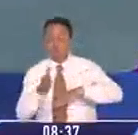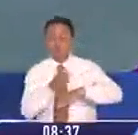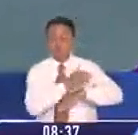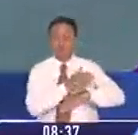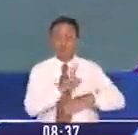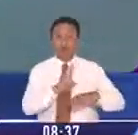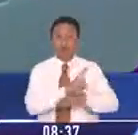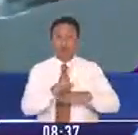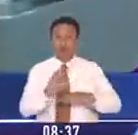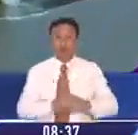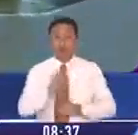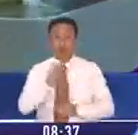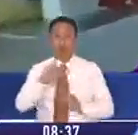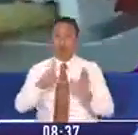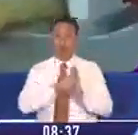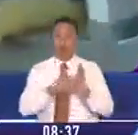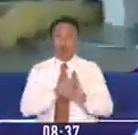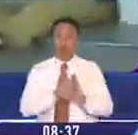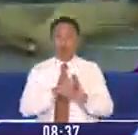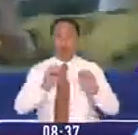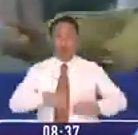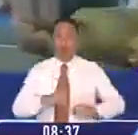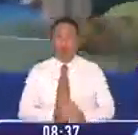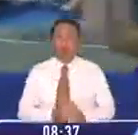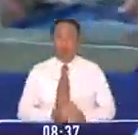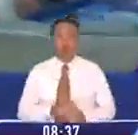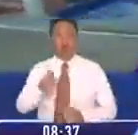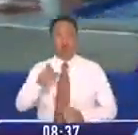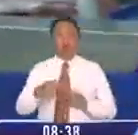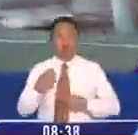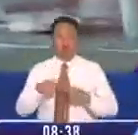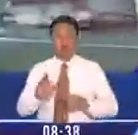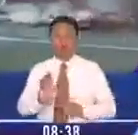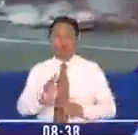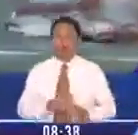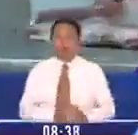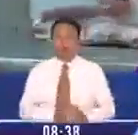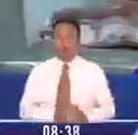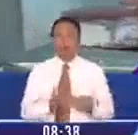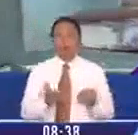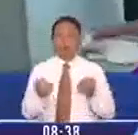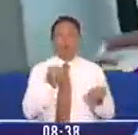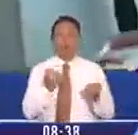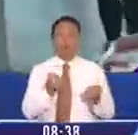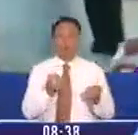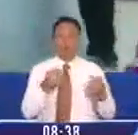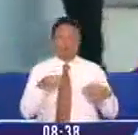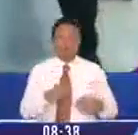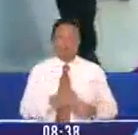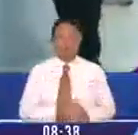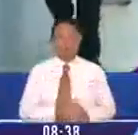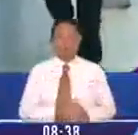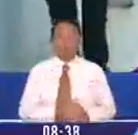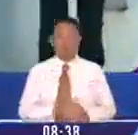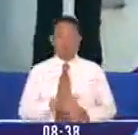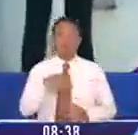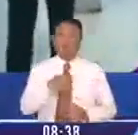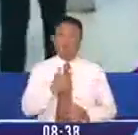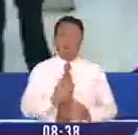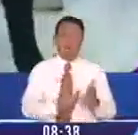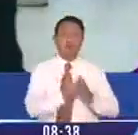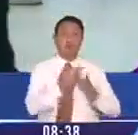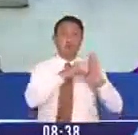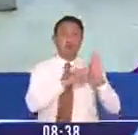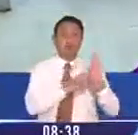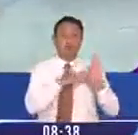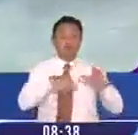utilizan ilegalmente para poder proveer a los vendedores informales. Estamos controlando esto, estamos generando ya una ordenanza para la zona